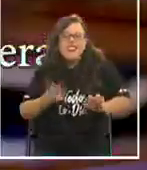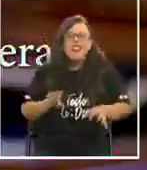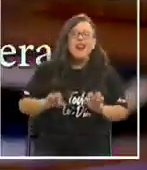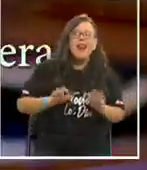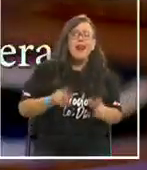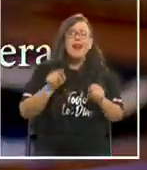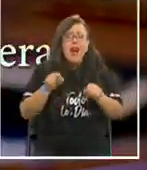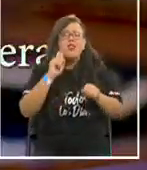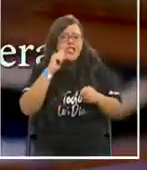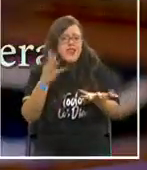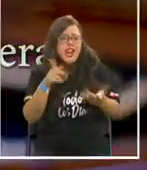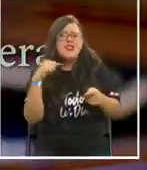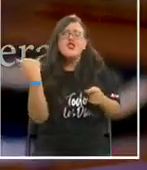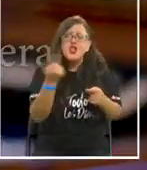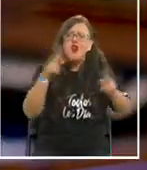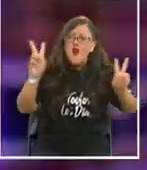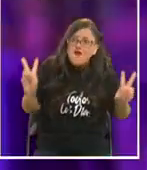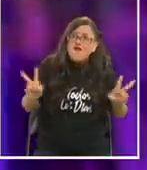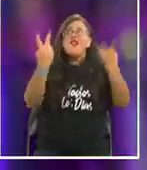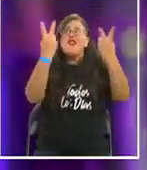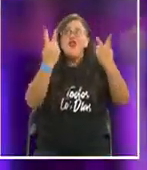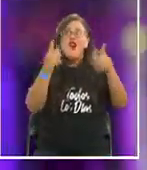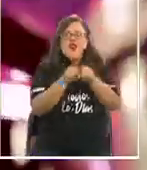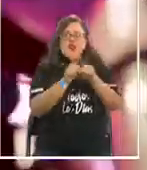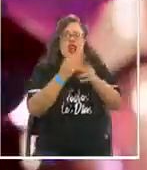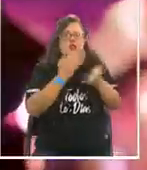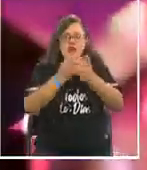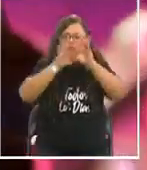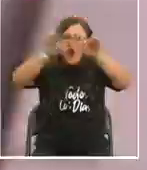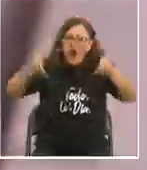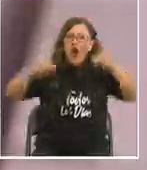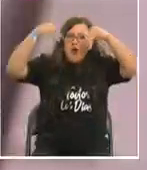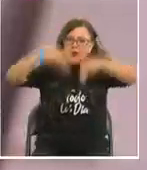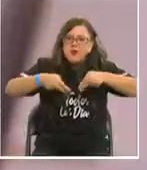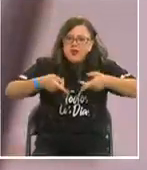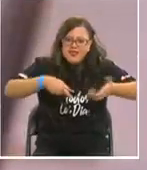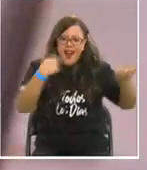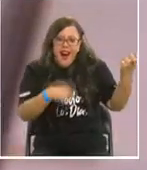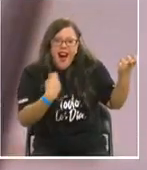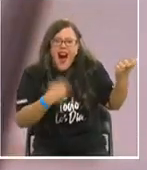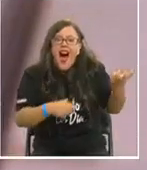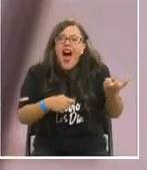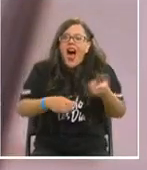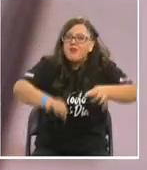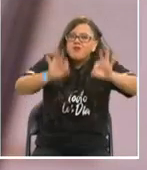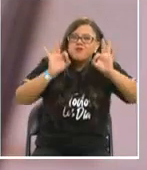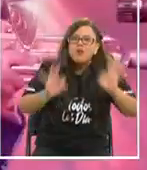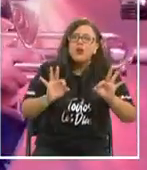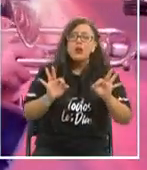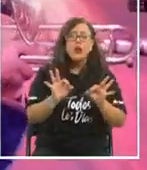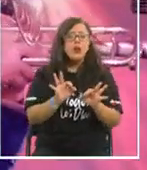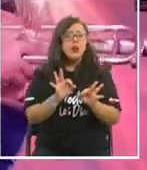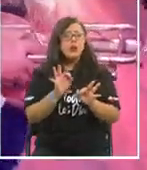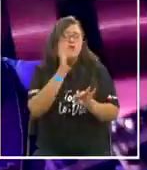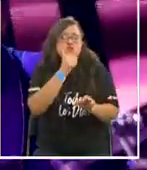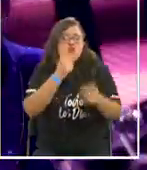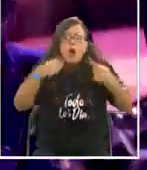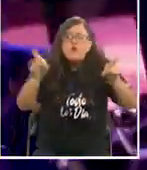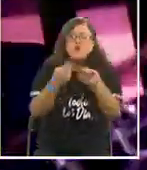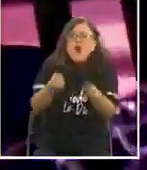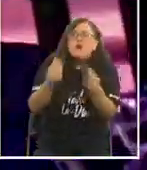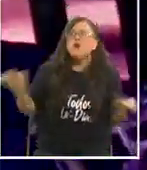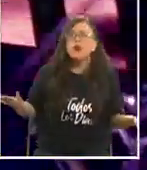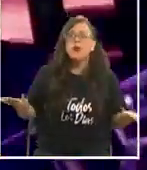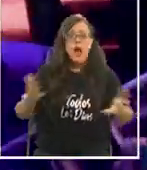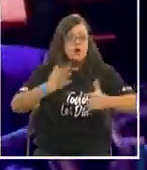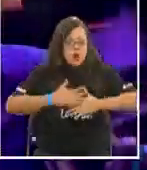Es lo que a uno lo mantiene vivo, es la cargada de pilas cuando sube al escenario a tocar. Si no tuviera la música, no sé qué sería, qué pasaría. La música